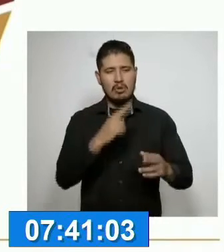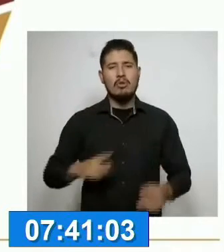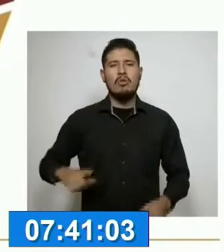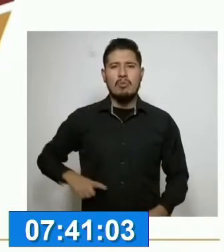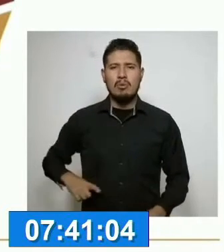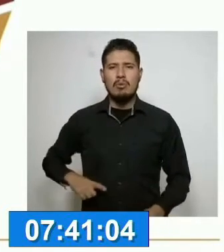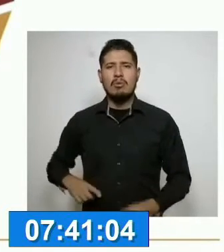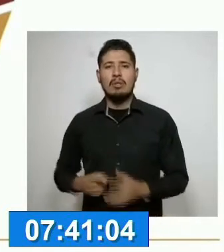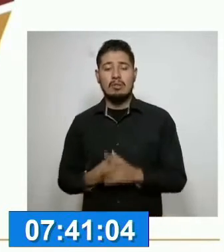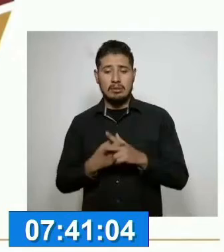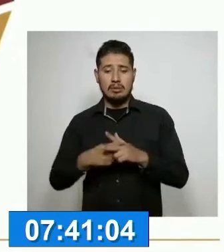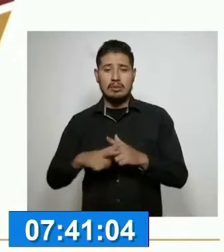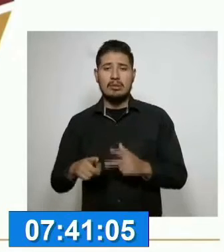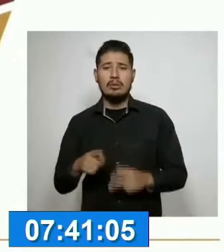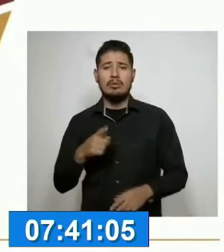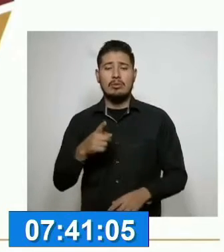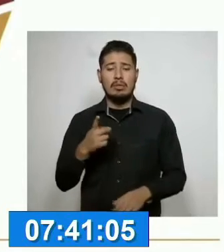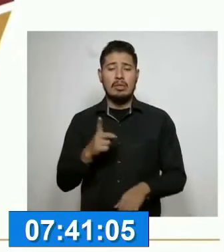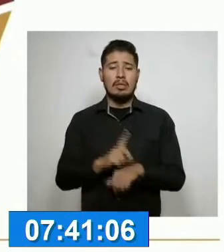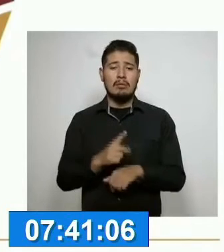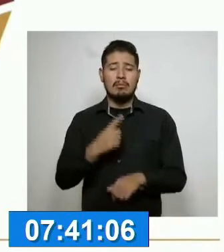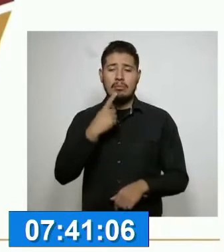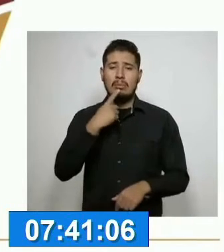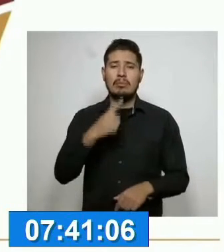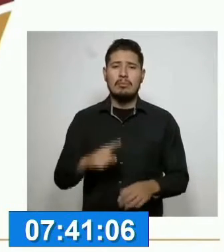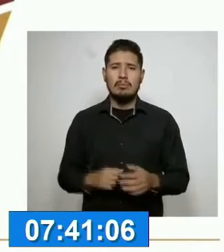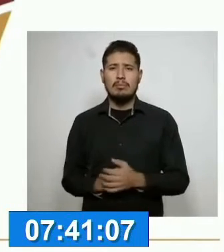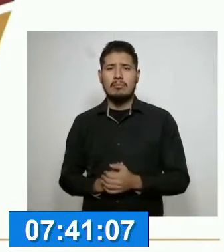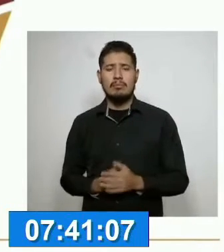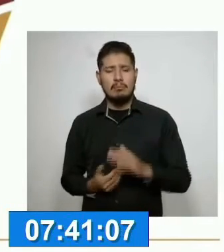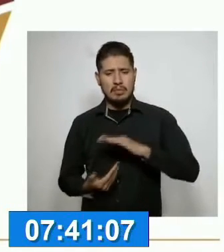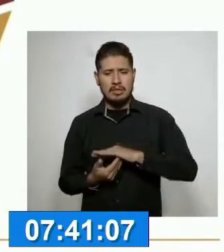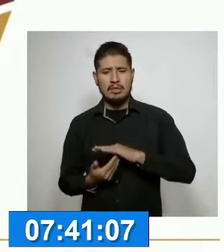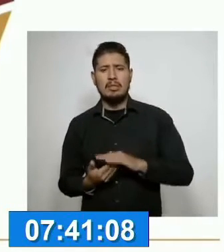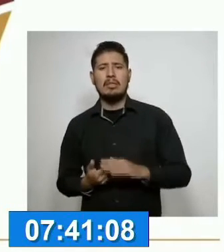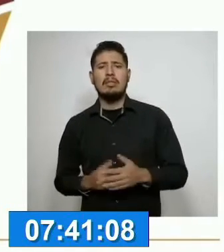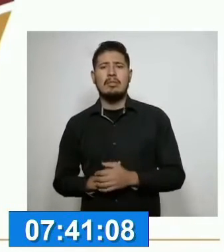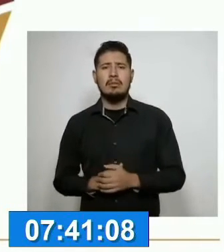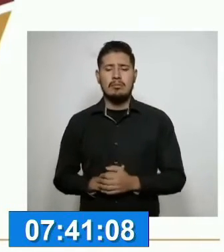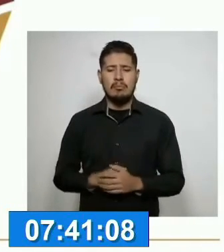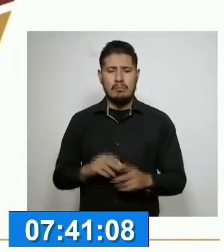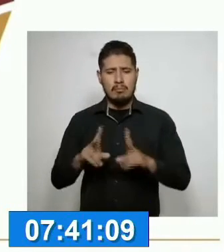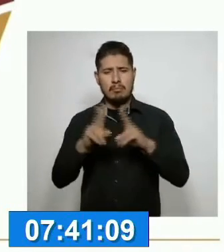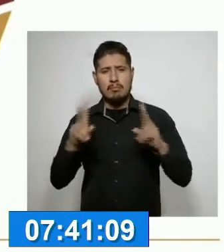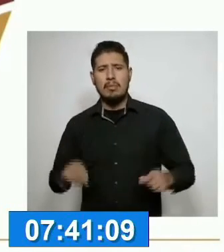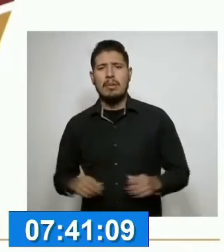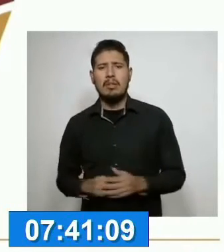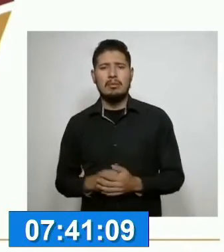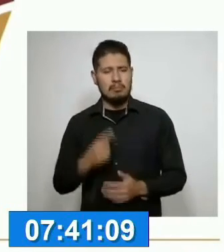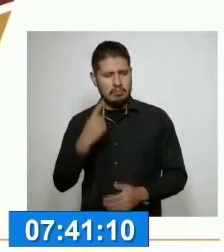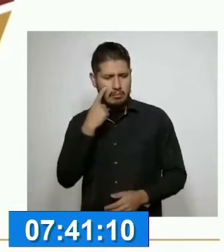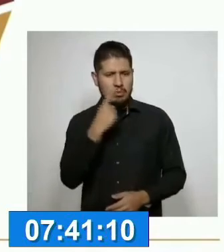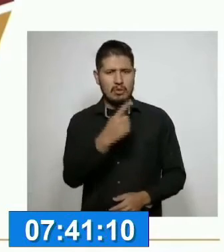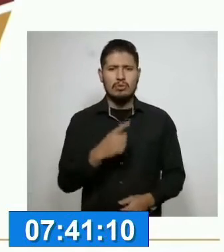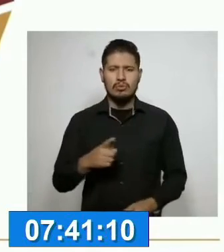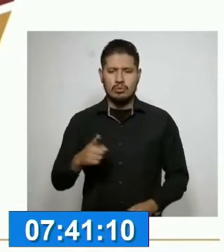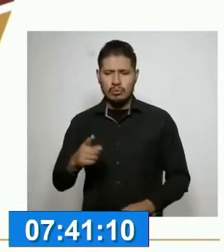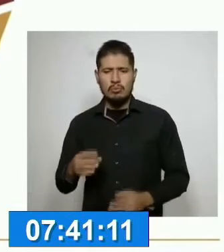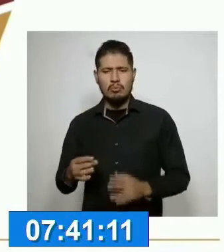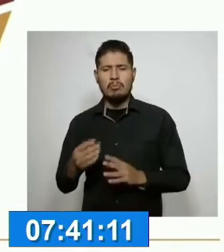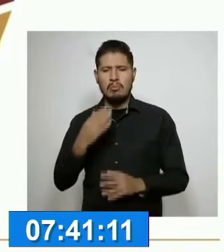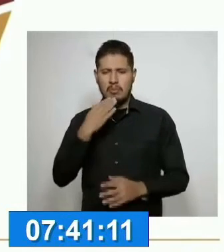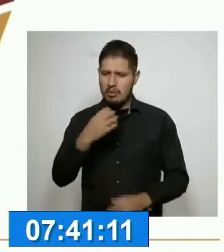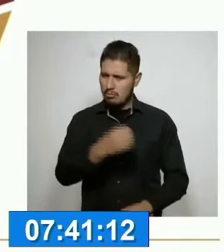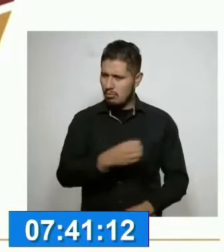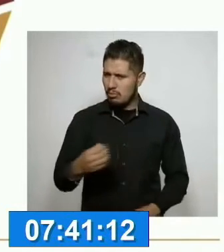por iniciar el primer día de su mandato con la sesión de la Mesa Estatal de Construcción de Paz, lo que demuestra su compromiso